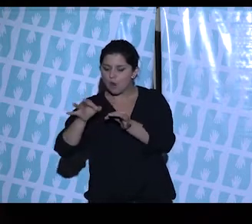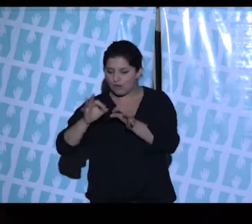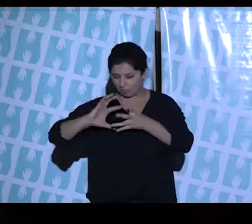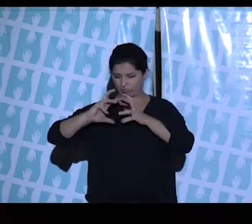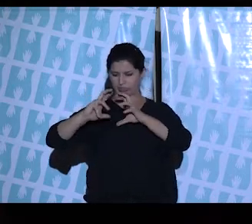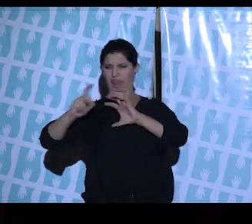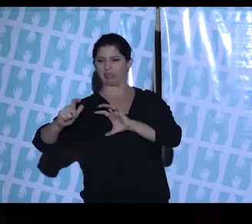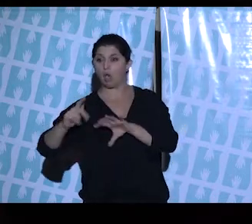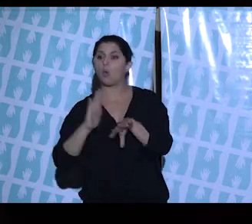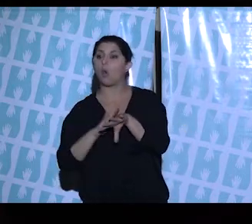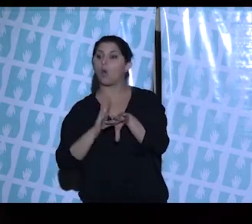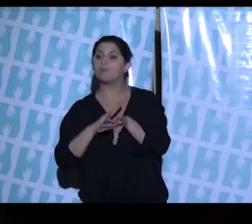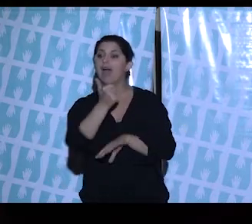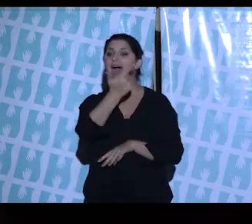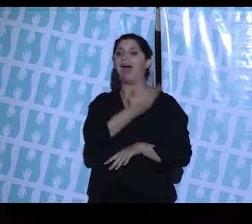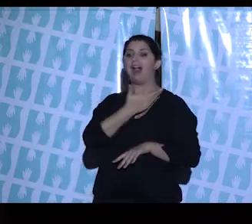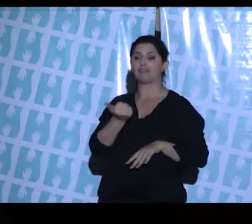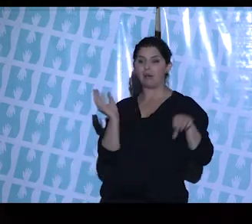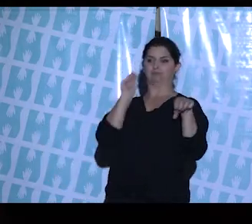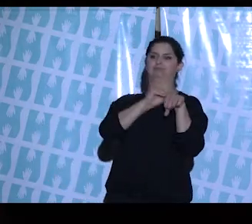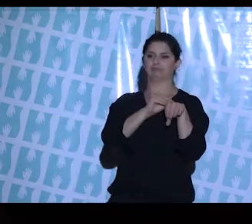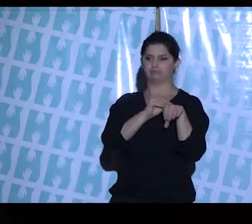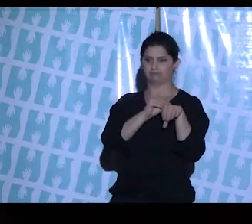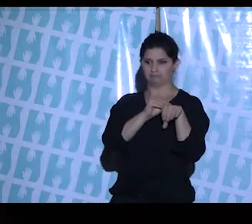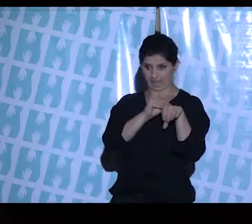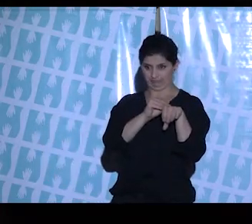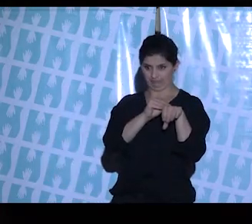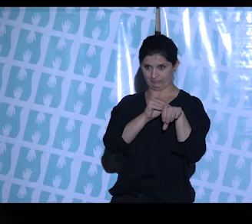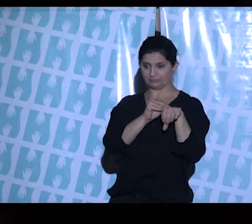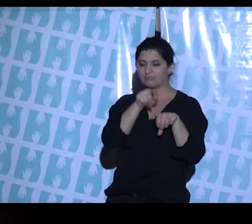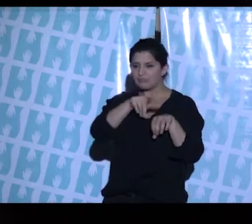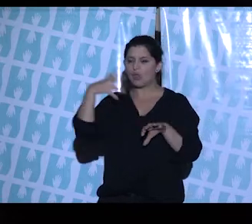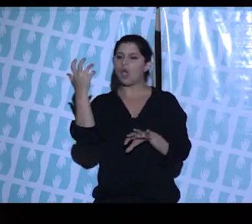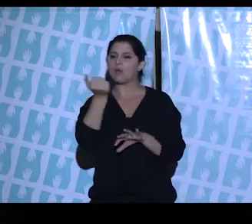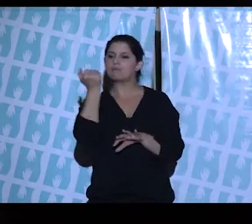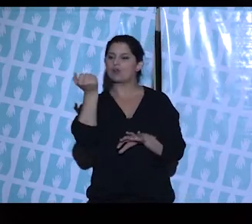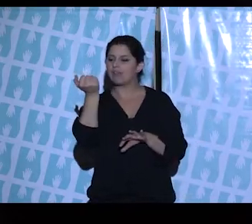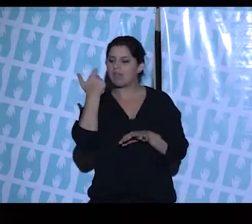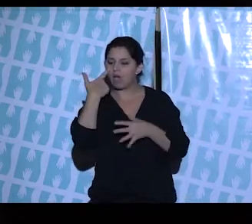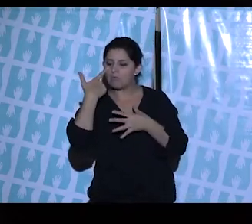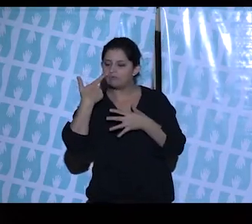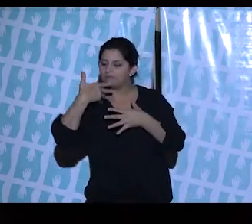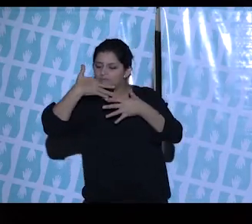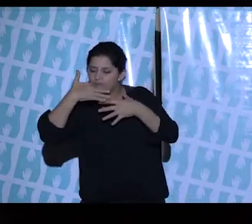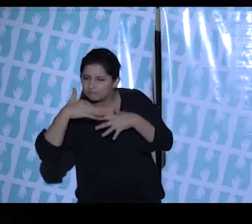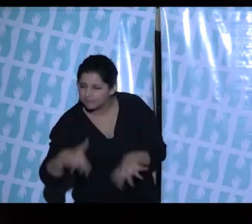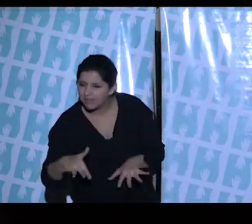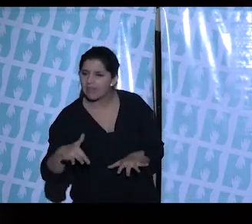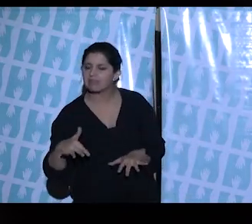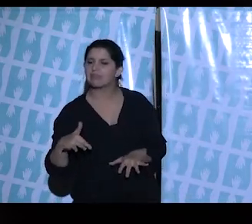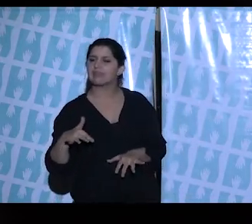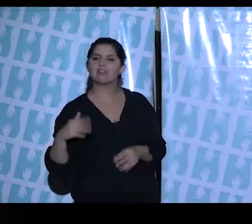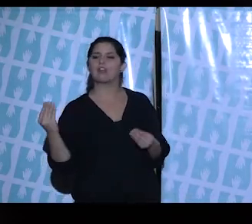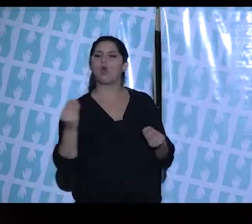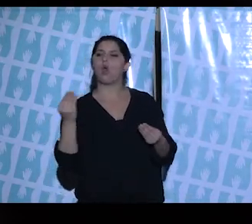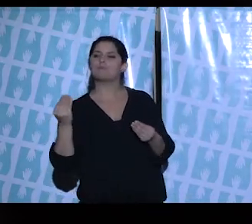por alfa-sinucleína. ¿Qué importancia ha tenido esto? Que nos ha permitido entender